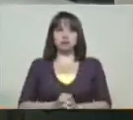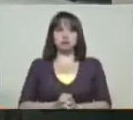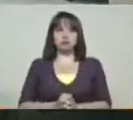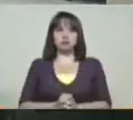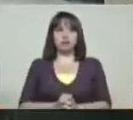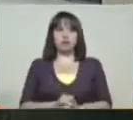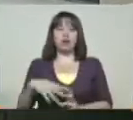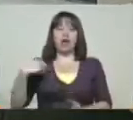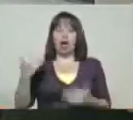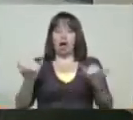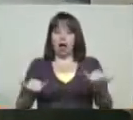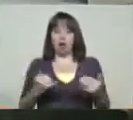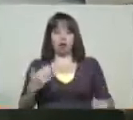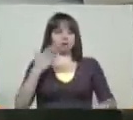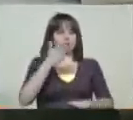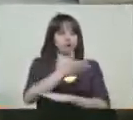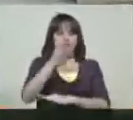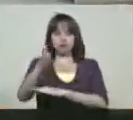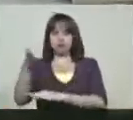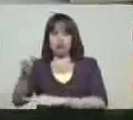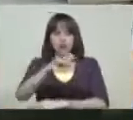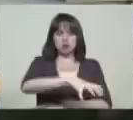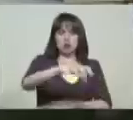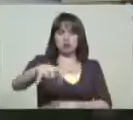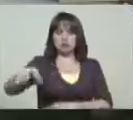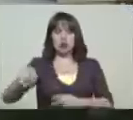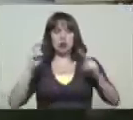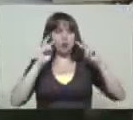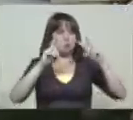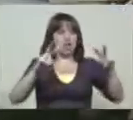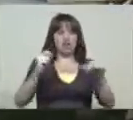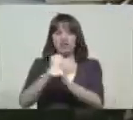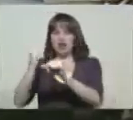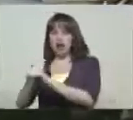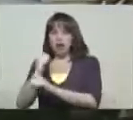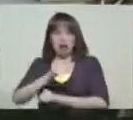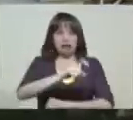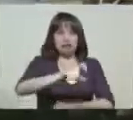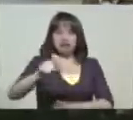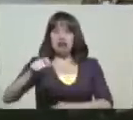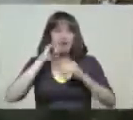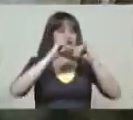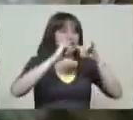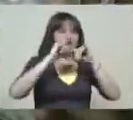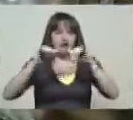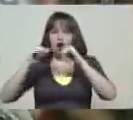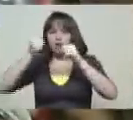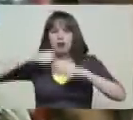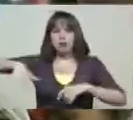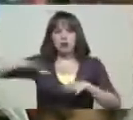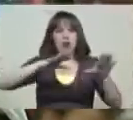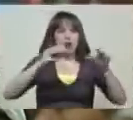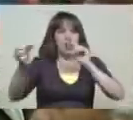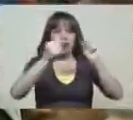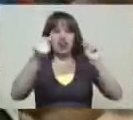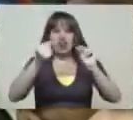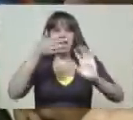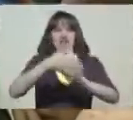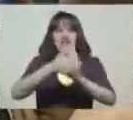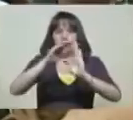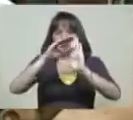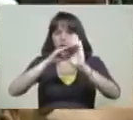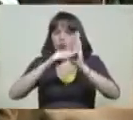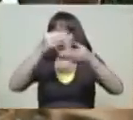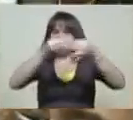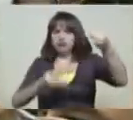Vayan a sus regiones, respiren sus regiones. Informen al pueblo, informen. Omar